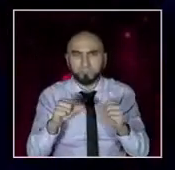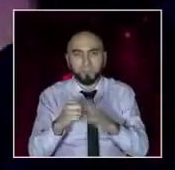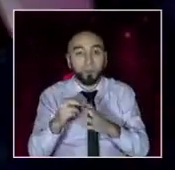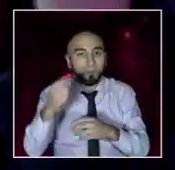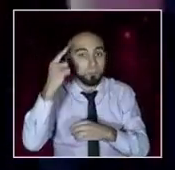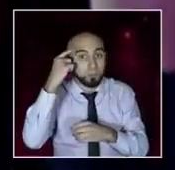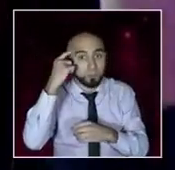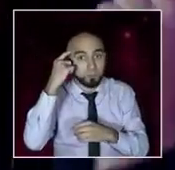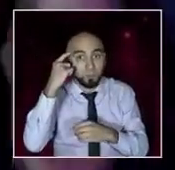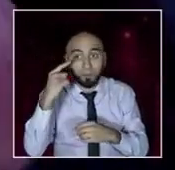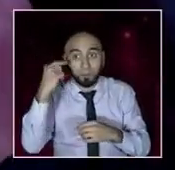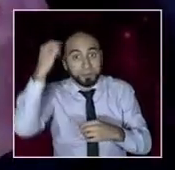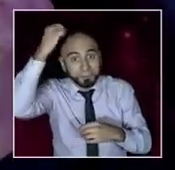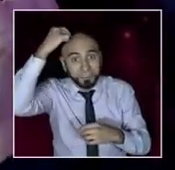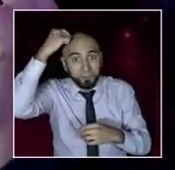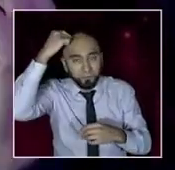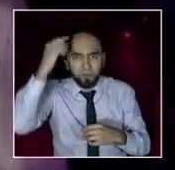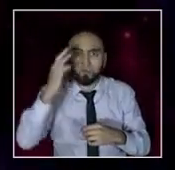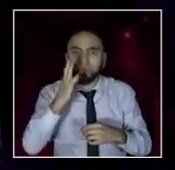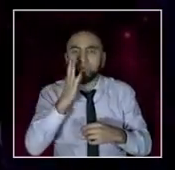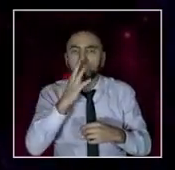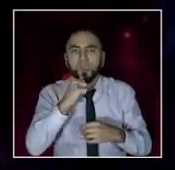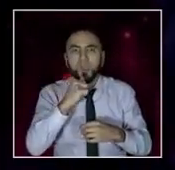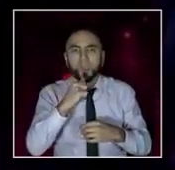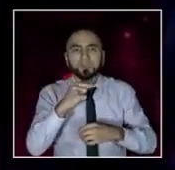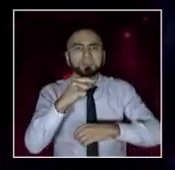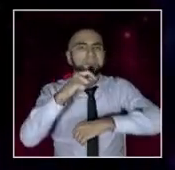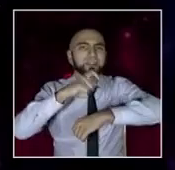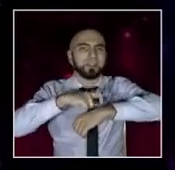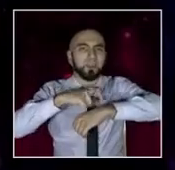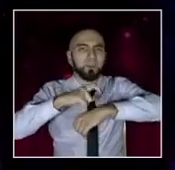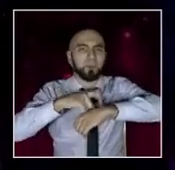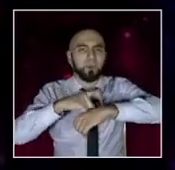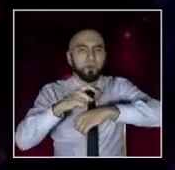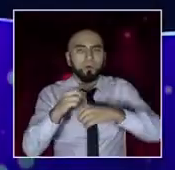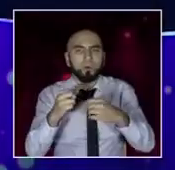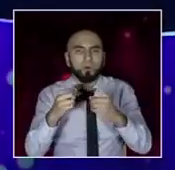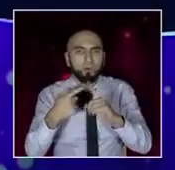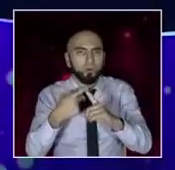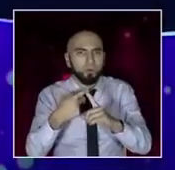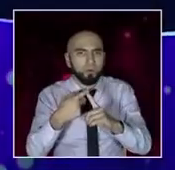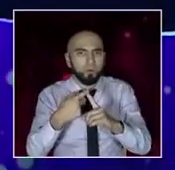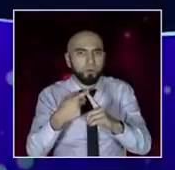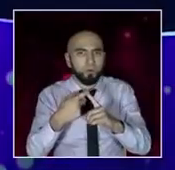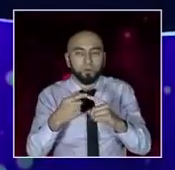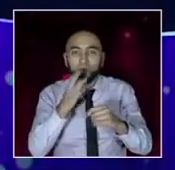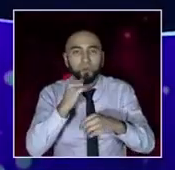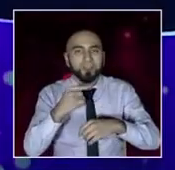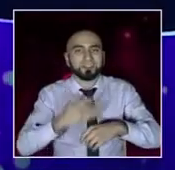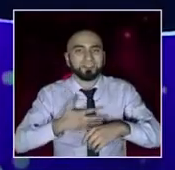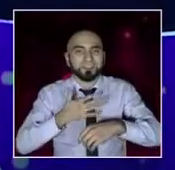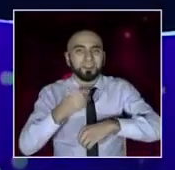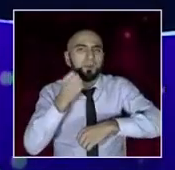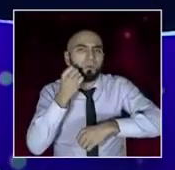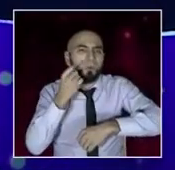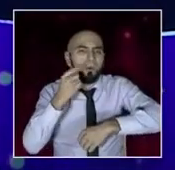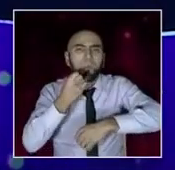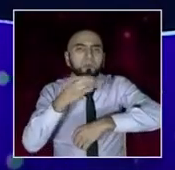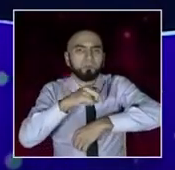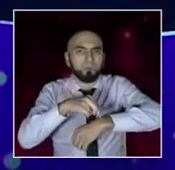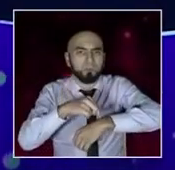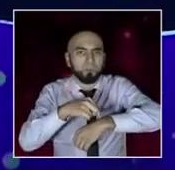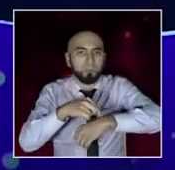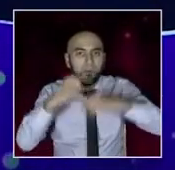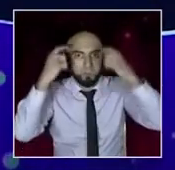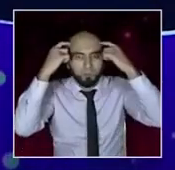tenemos sensores de tiempo en el cerebro, tenemos fotorreceptores en los ojos, pero no hay nada en el cerebro que